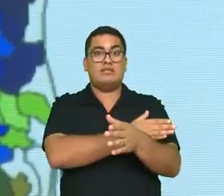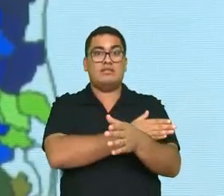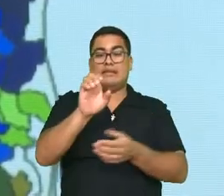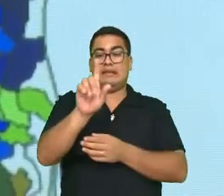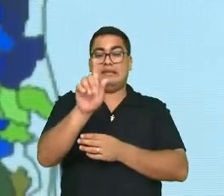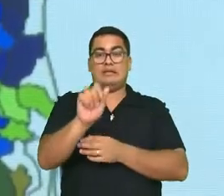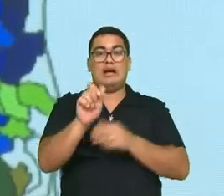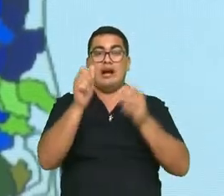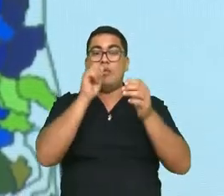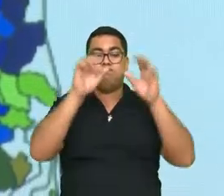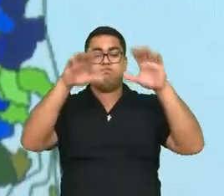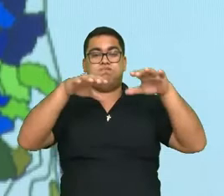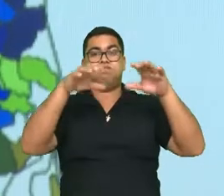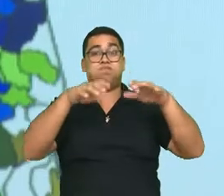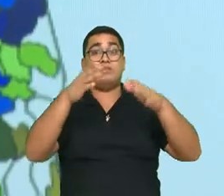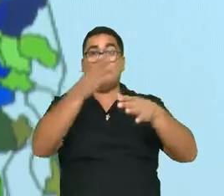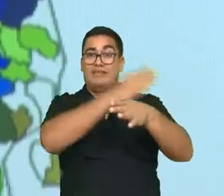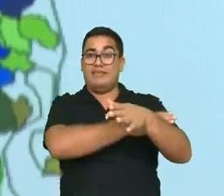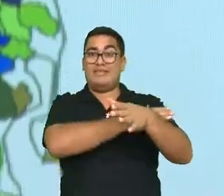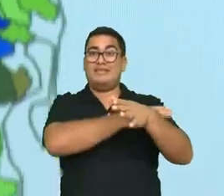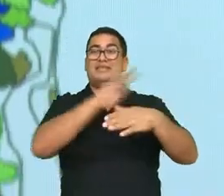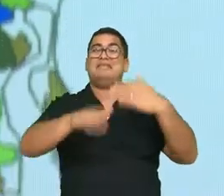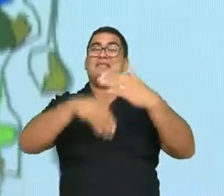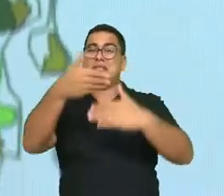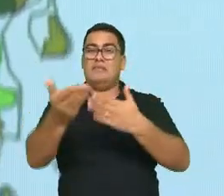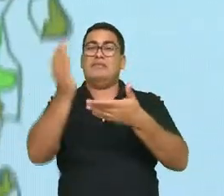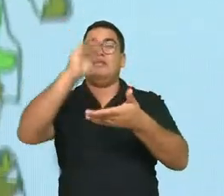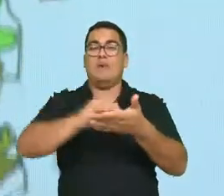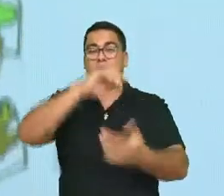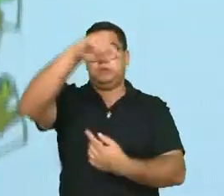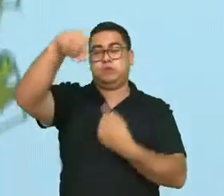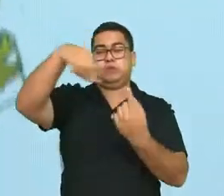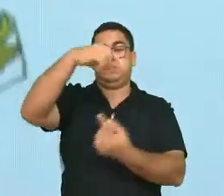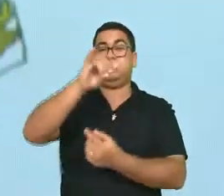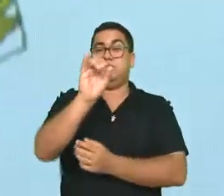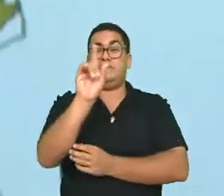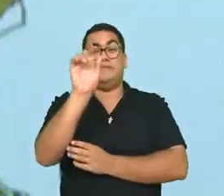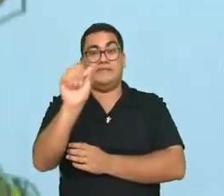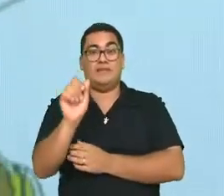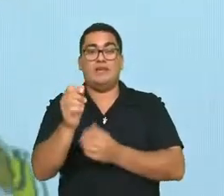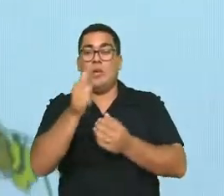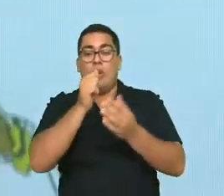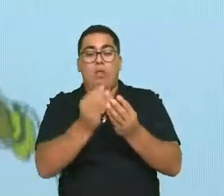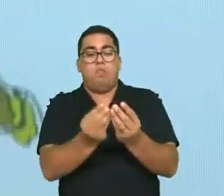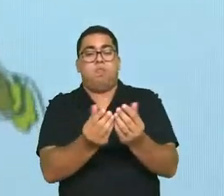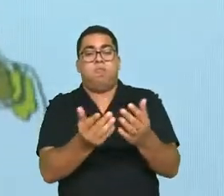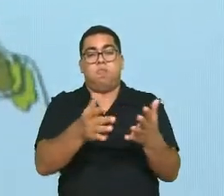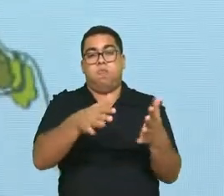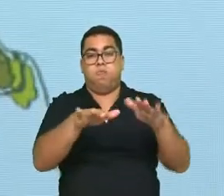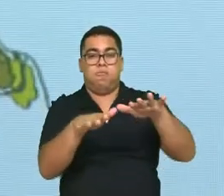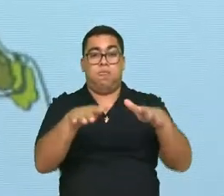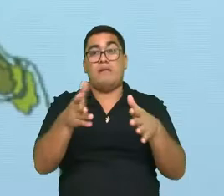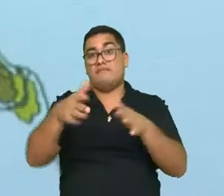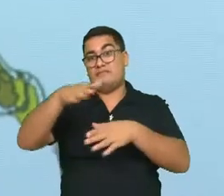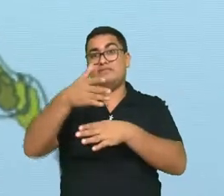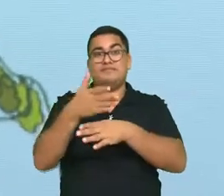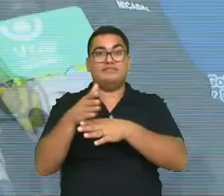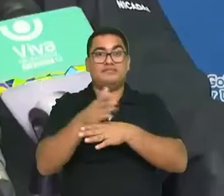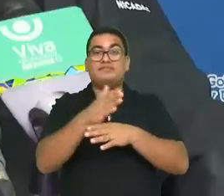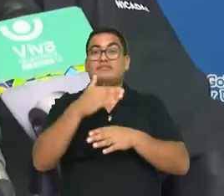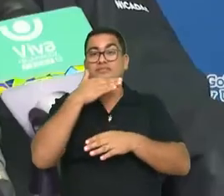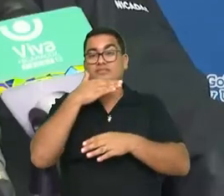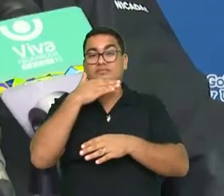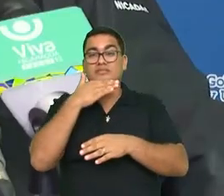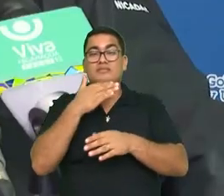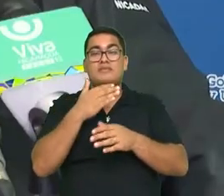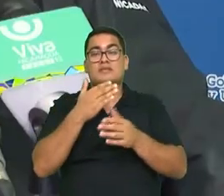muy altos producto del primer impacto de ETA. Eso es lo que nosotros tenemos pues en este momento en los suelos, una saturación muy alta que